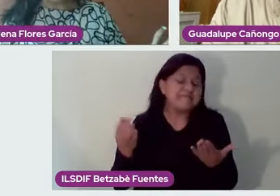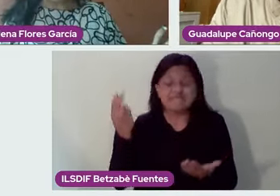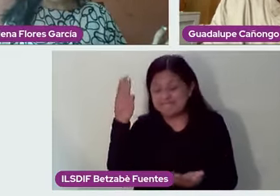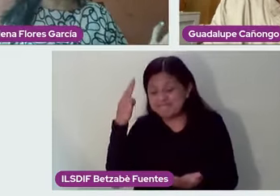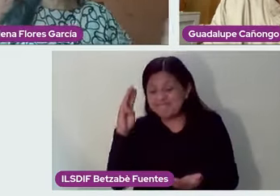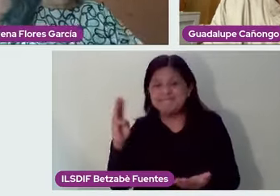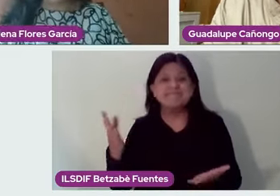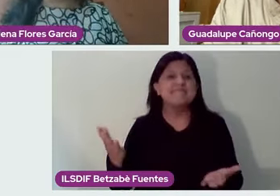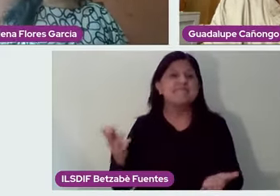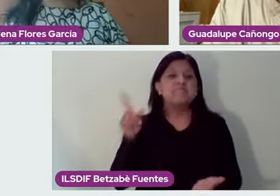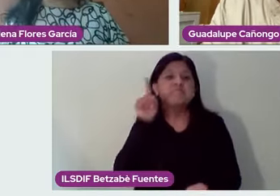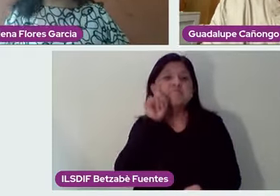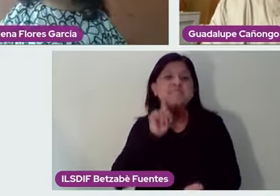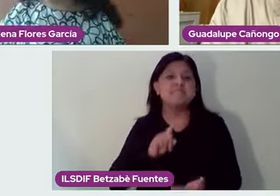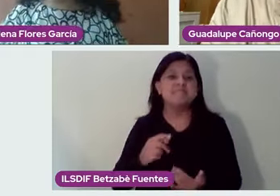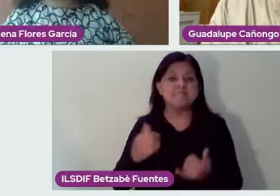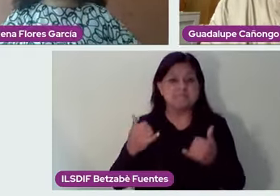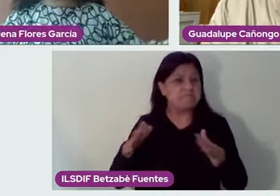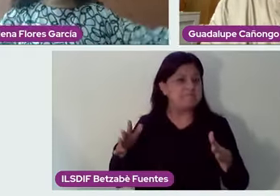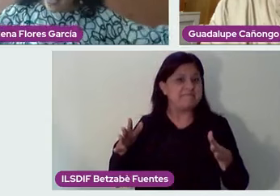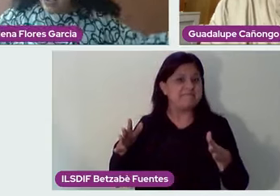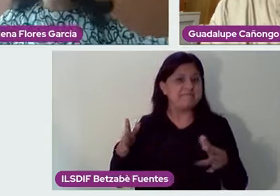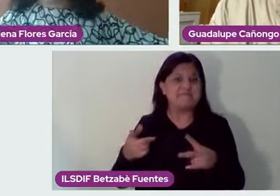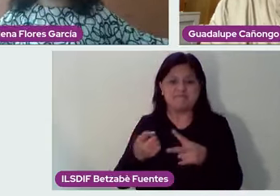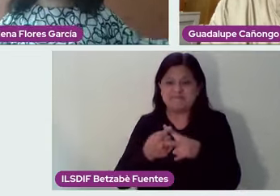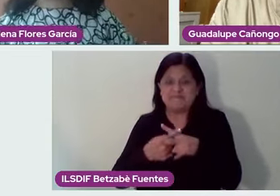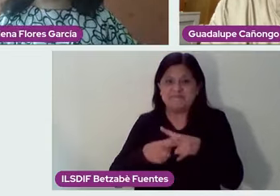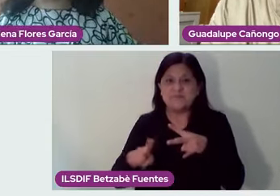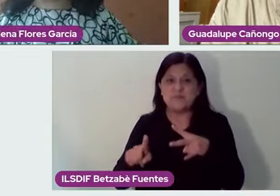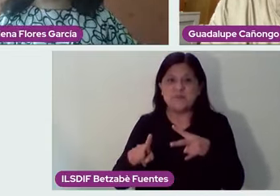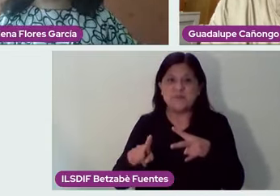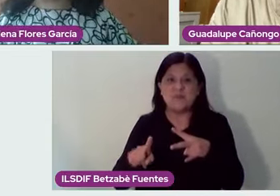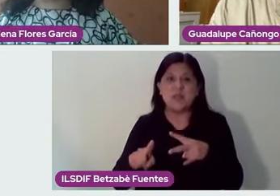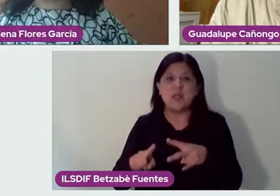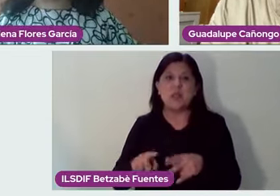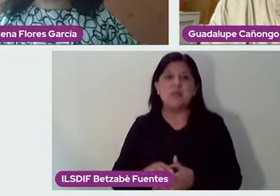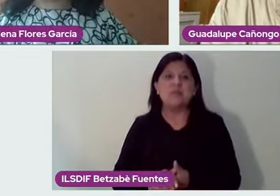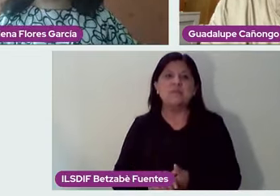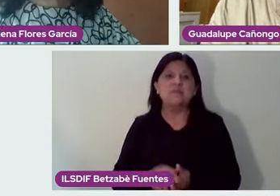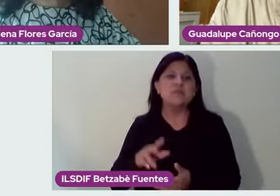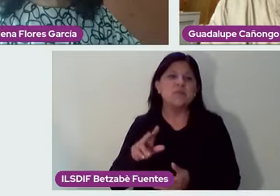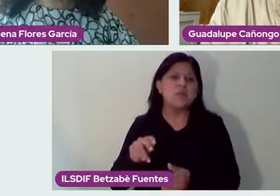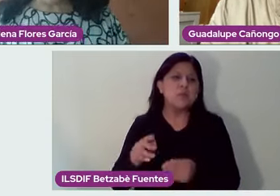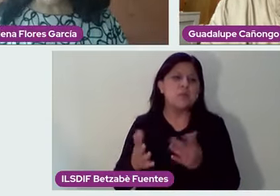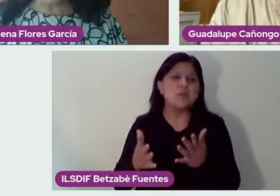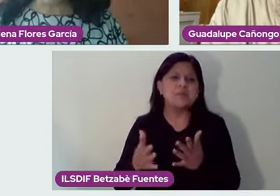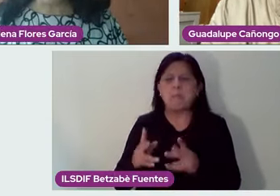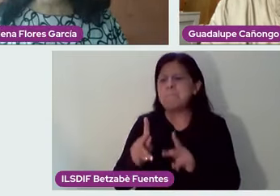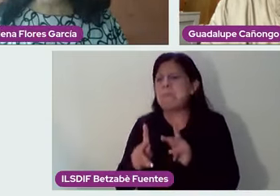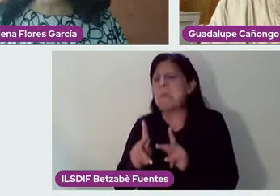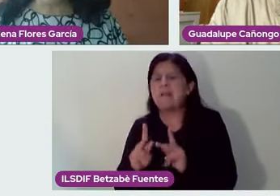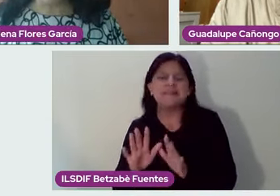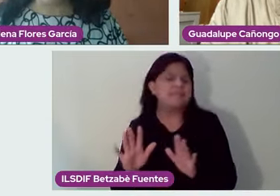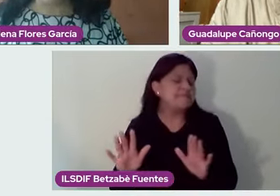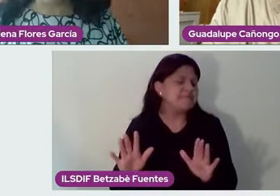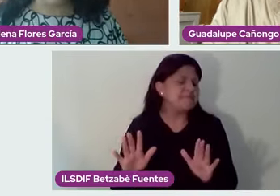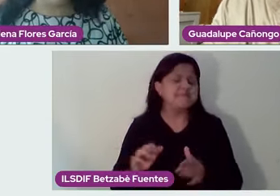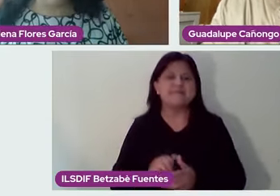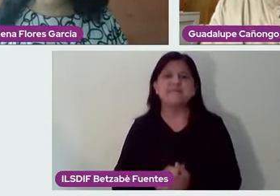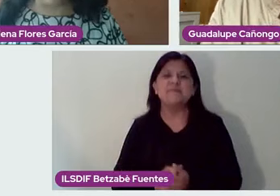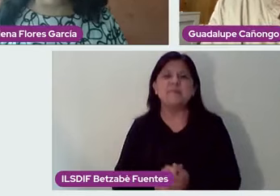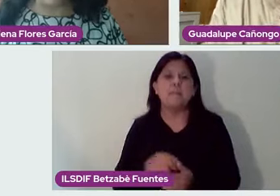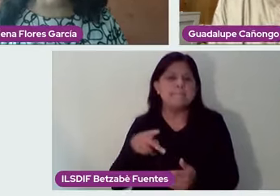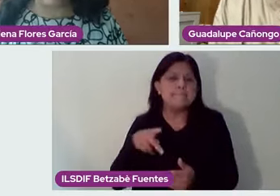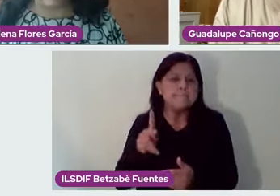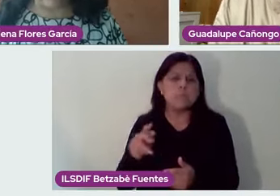ya entramos al en vivo, entonces ya no vamos a estar tan cotorras, pero hoy